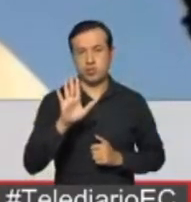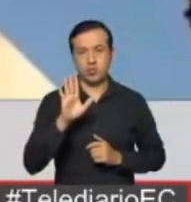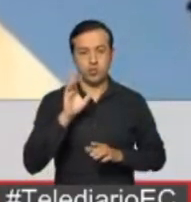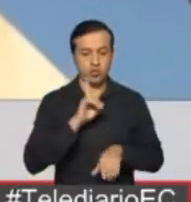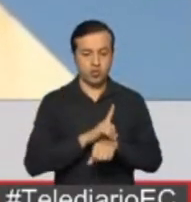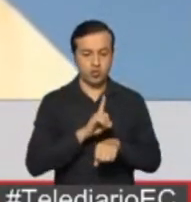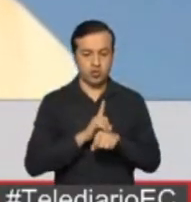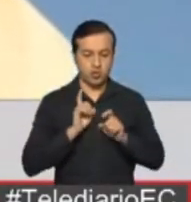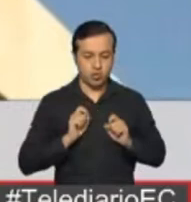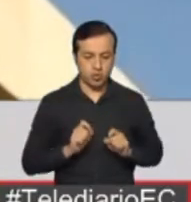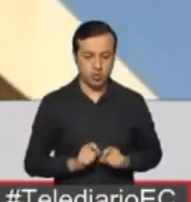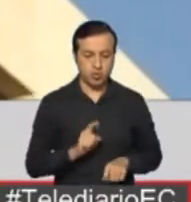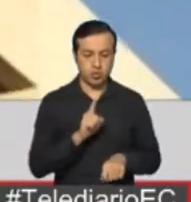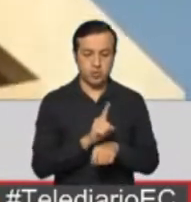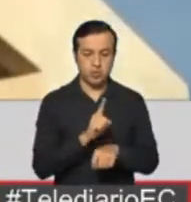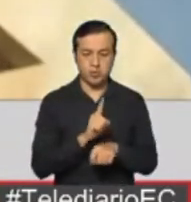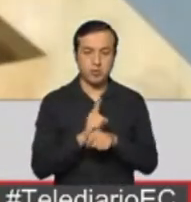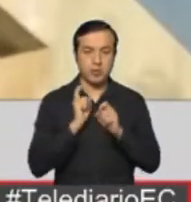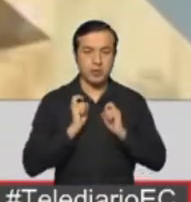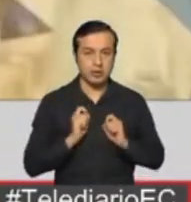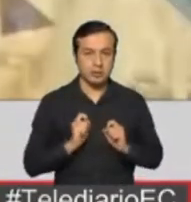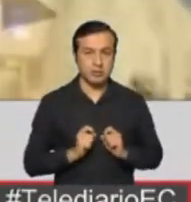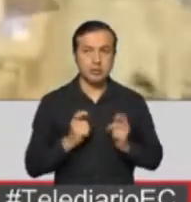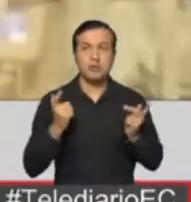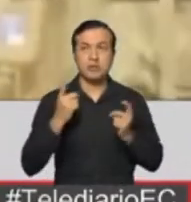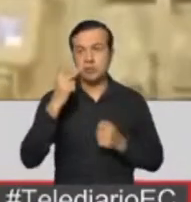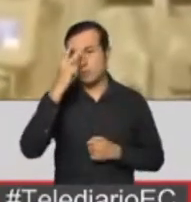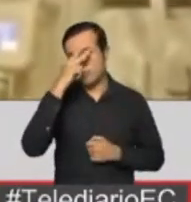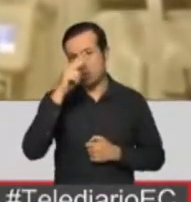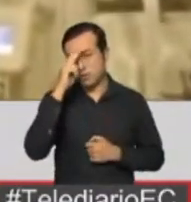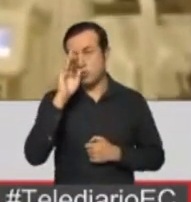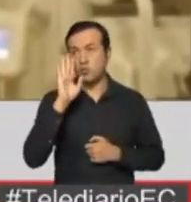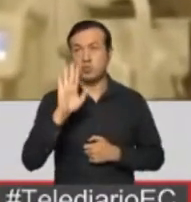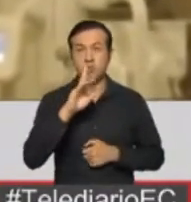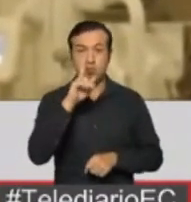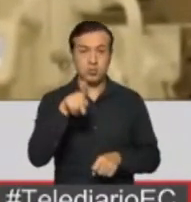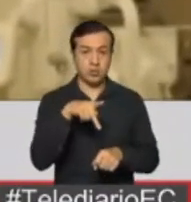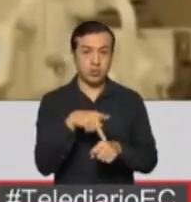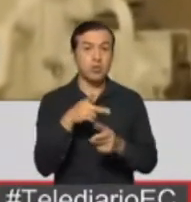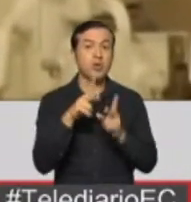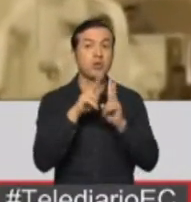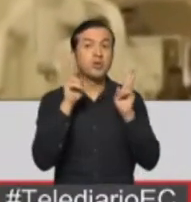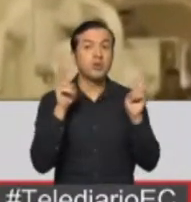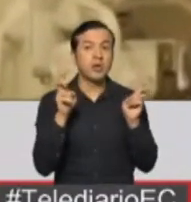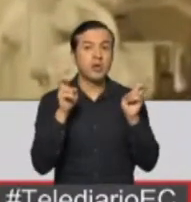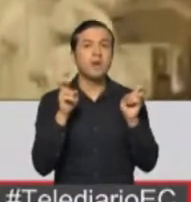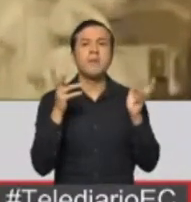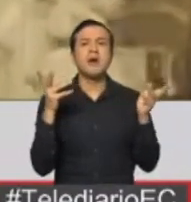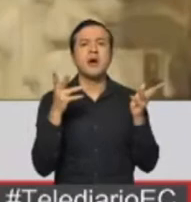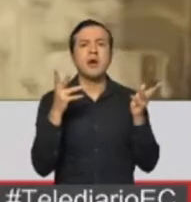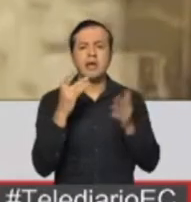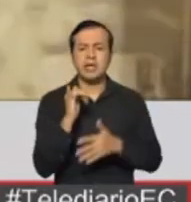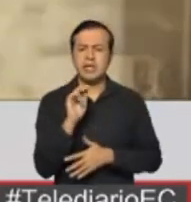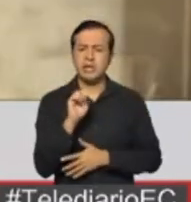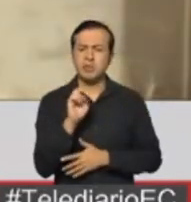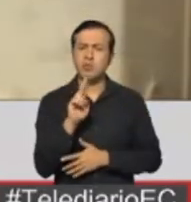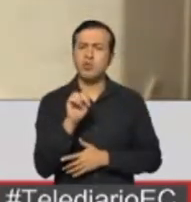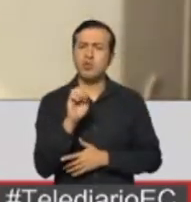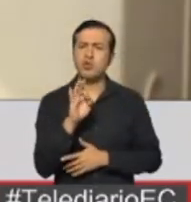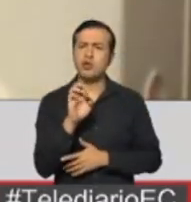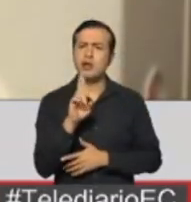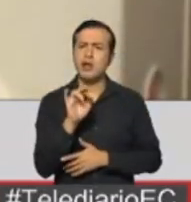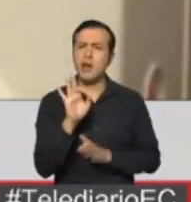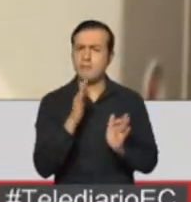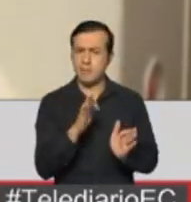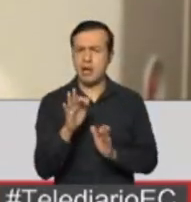médico del instituto nacional de cancerología de mexico su especialidad es la inmunoterapia enfocada al cáncer de